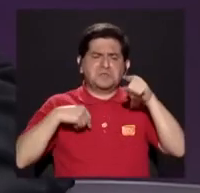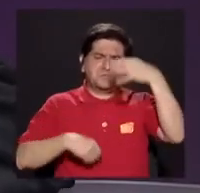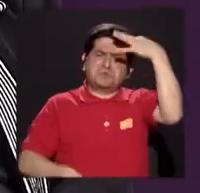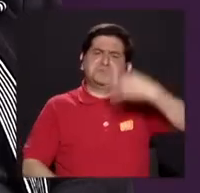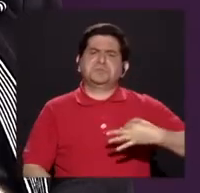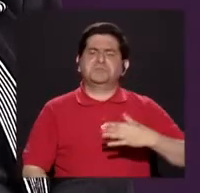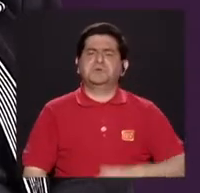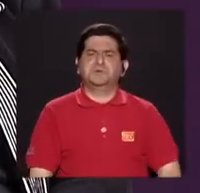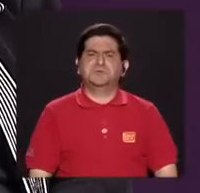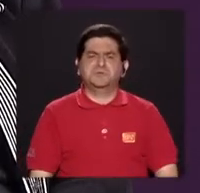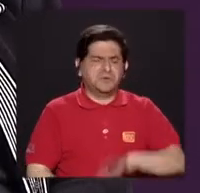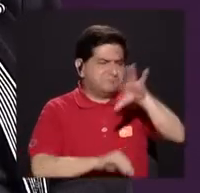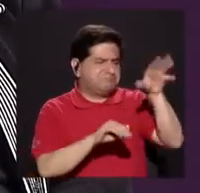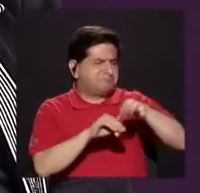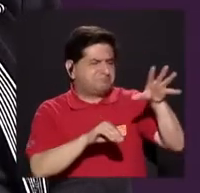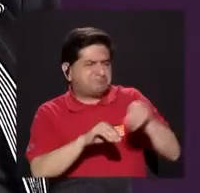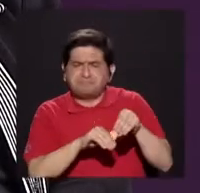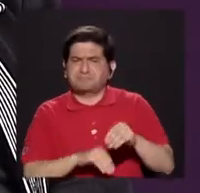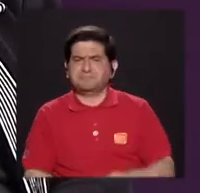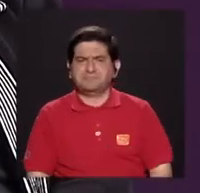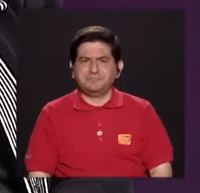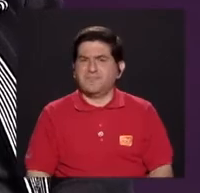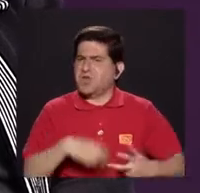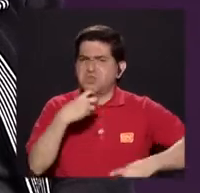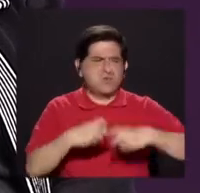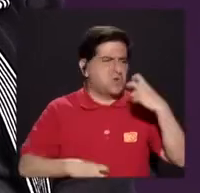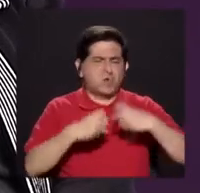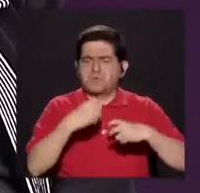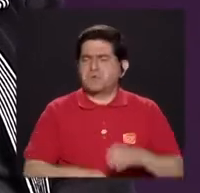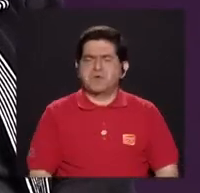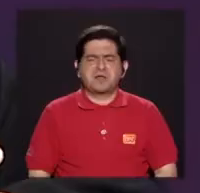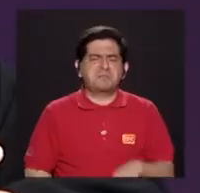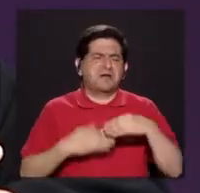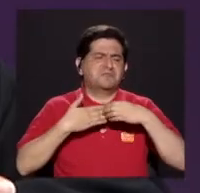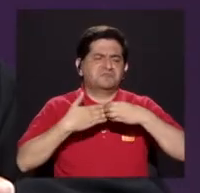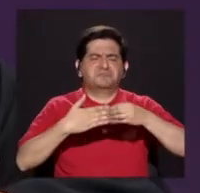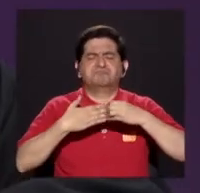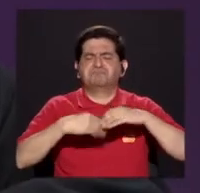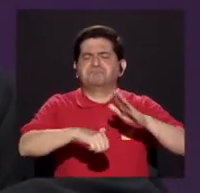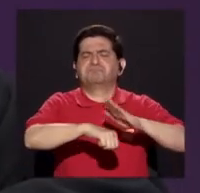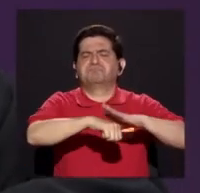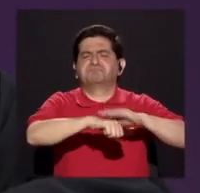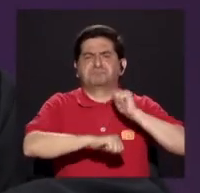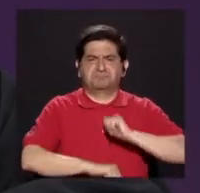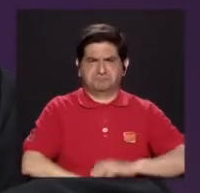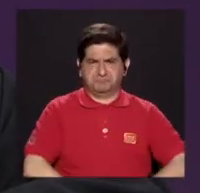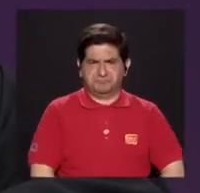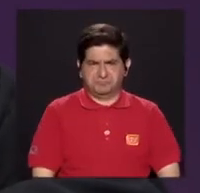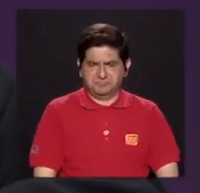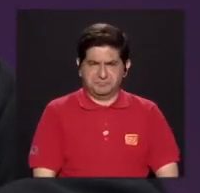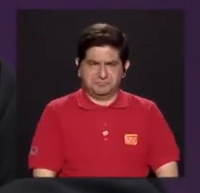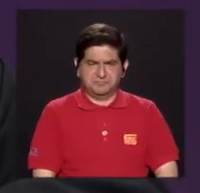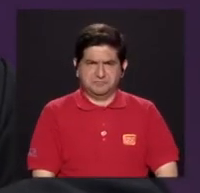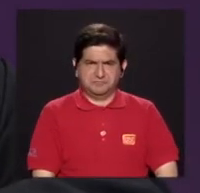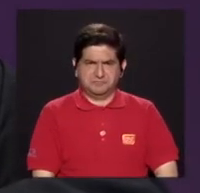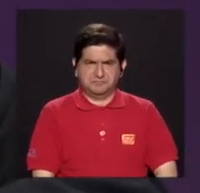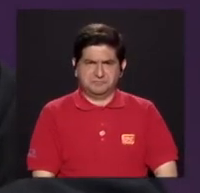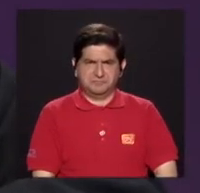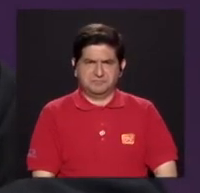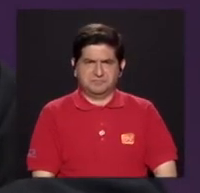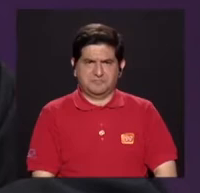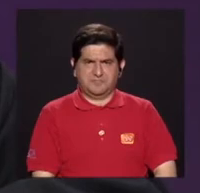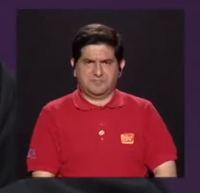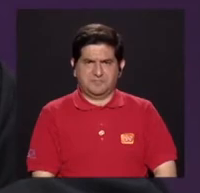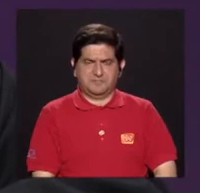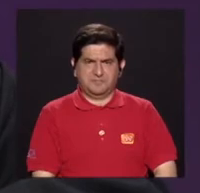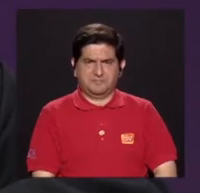posiciones. Se suman, entonces no es problemático ceder, ¿verdad? No es problemático. Entonces,